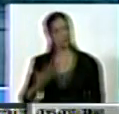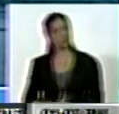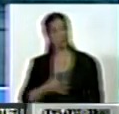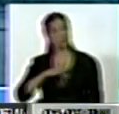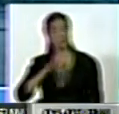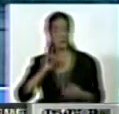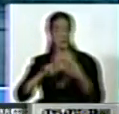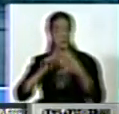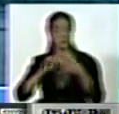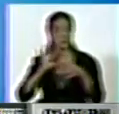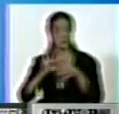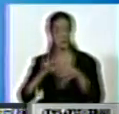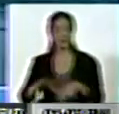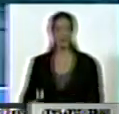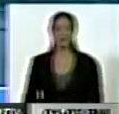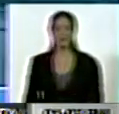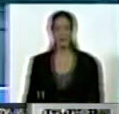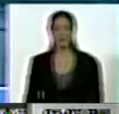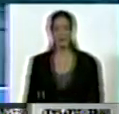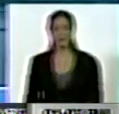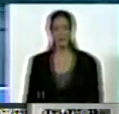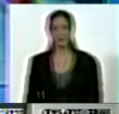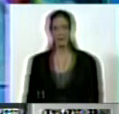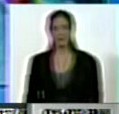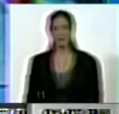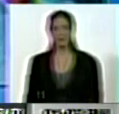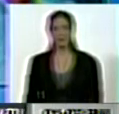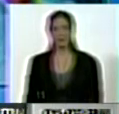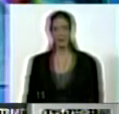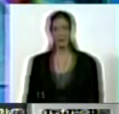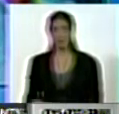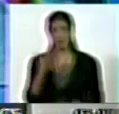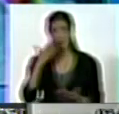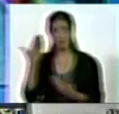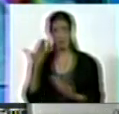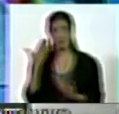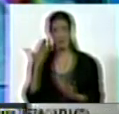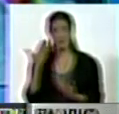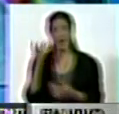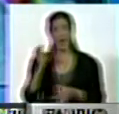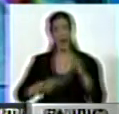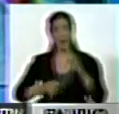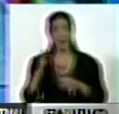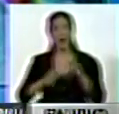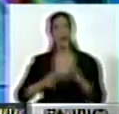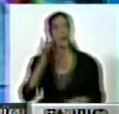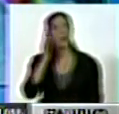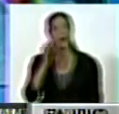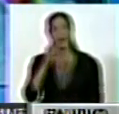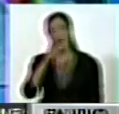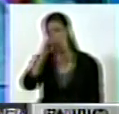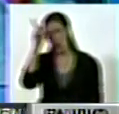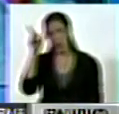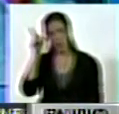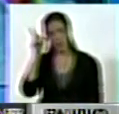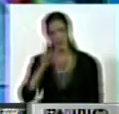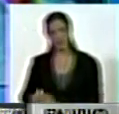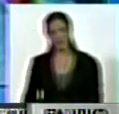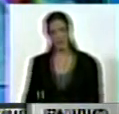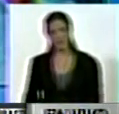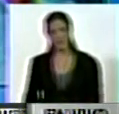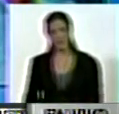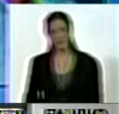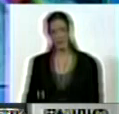conexiones. Ahí están. Relación personal con la abogada de la señora López. El